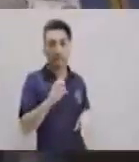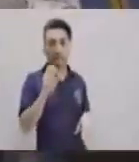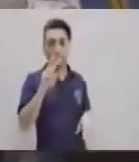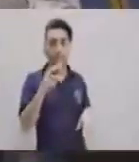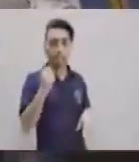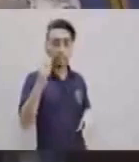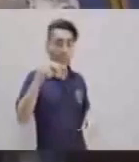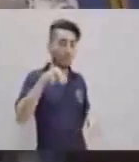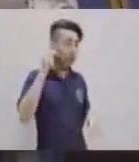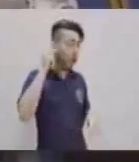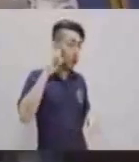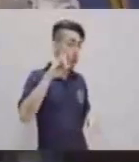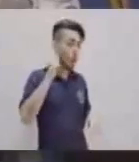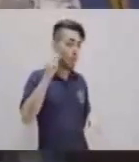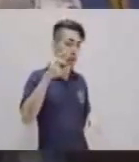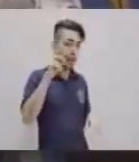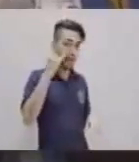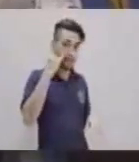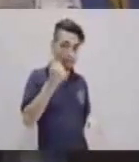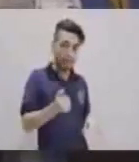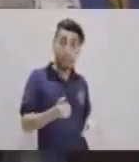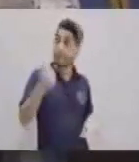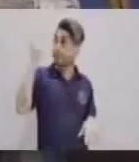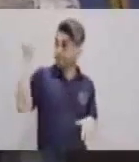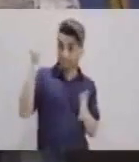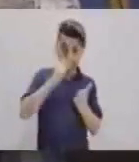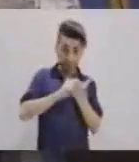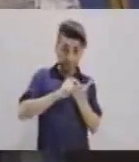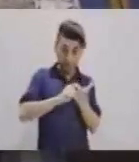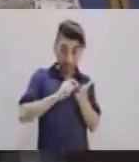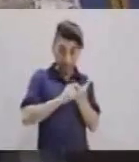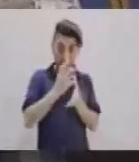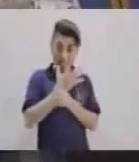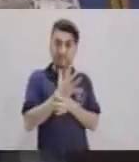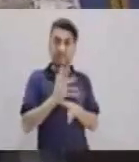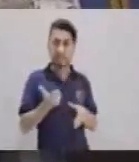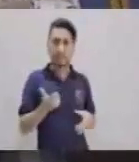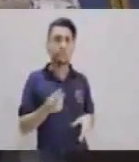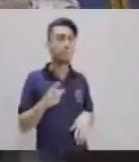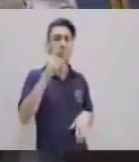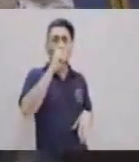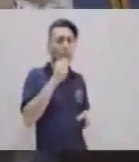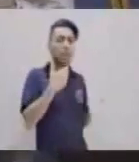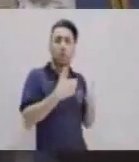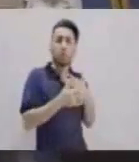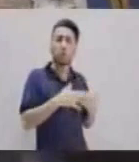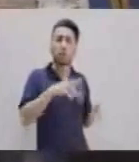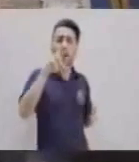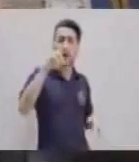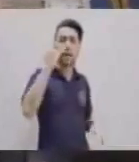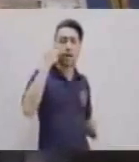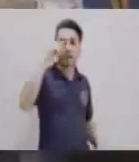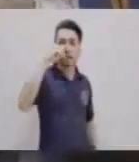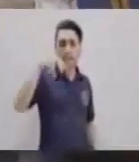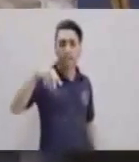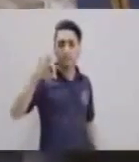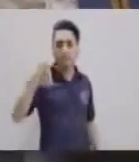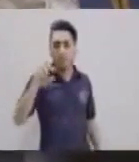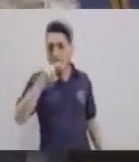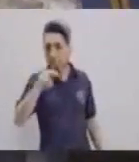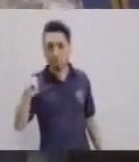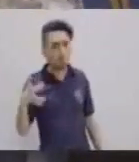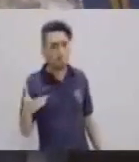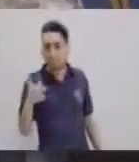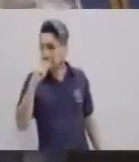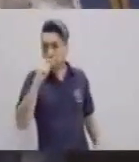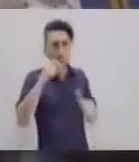este fragmento, acá, el autor no se preocupó en la métrica ni en el ritmo. Si te diste cuenta, aquí no hay ritmo,